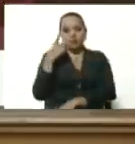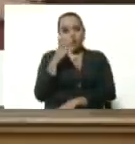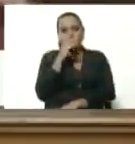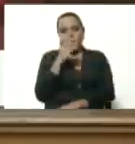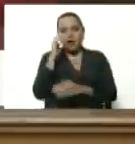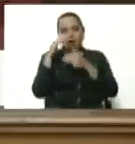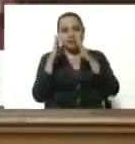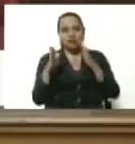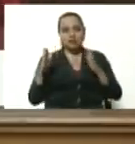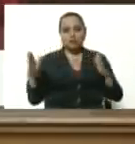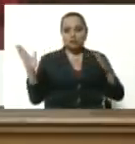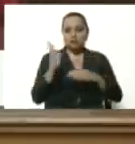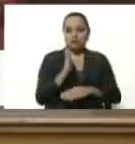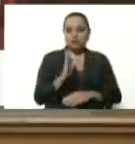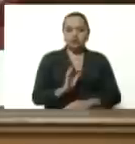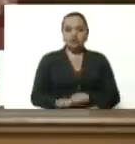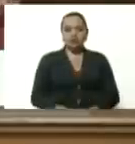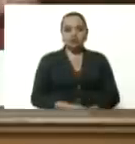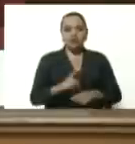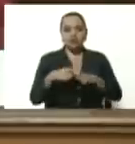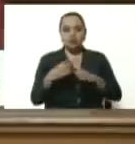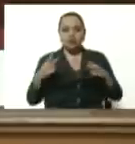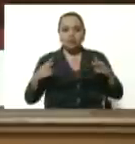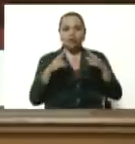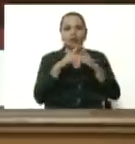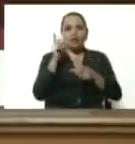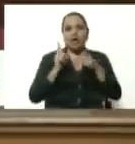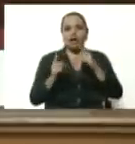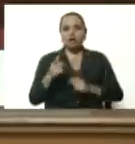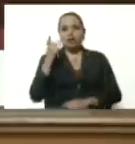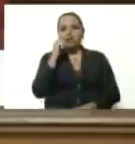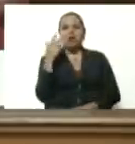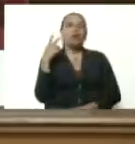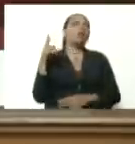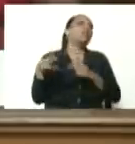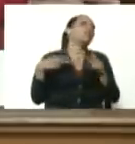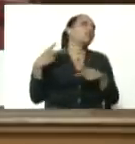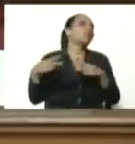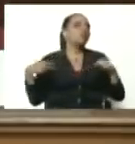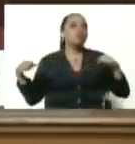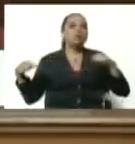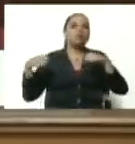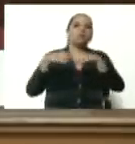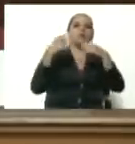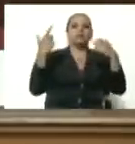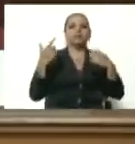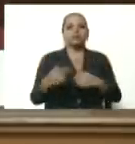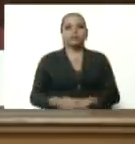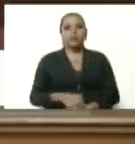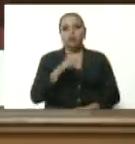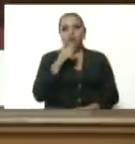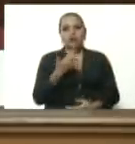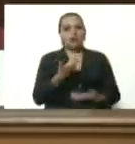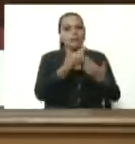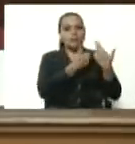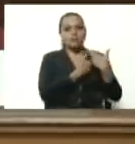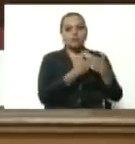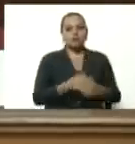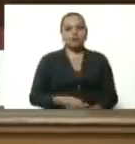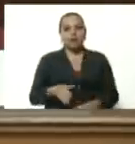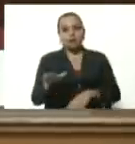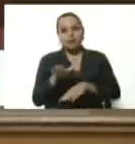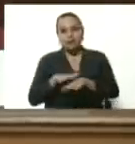Si usted no está pendiente de lo que viene, ah, bueno, seguro que se va a encontrar con alguien que no viene pendiente. Esos son los irresponsables, los inconscientes. Adelante, ciudadana,